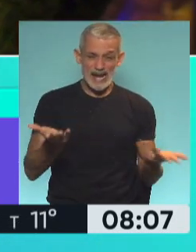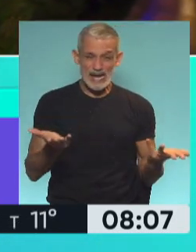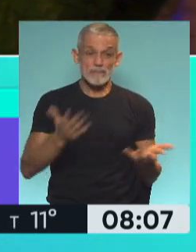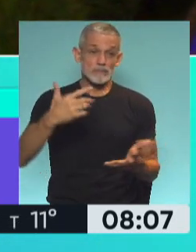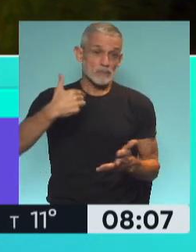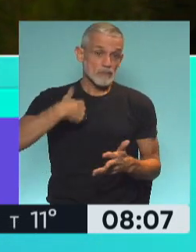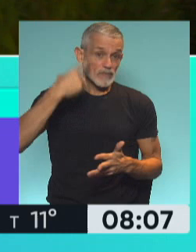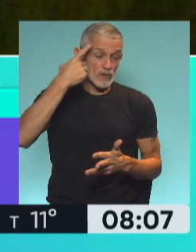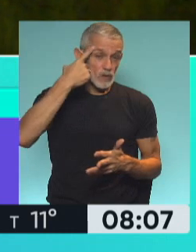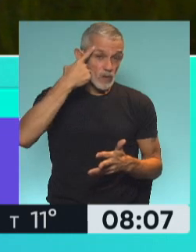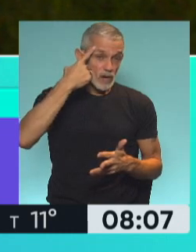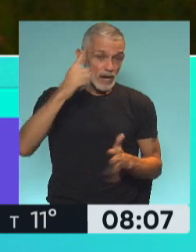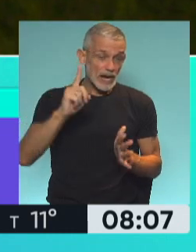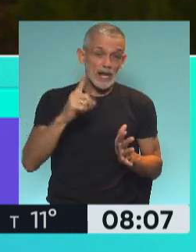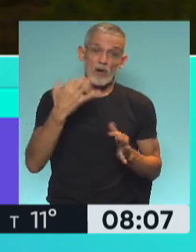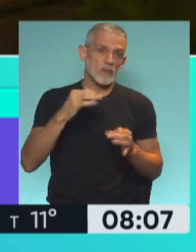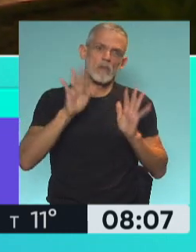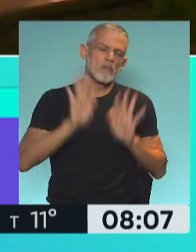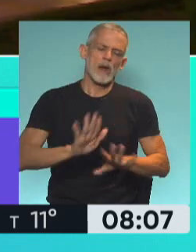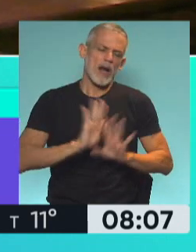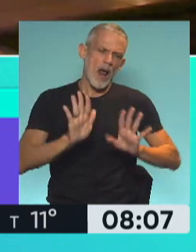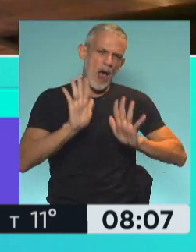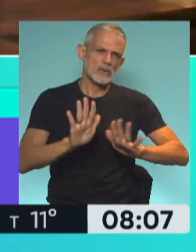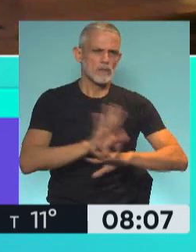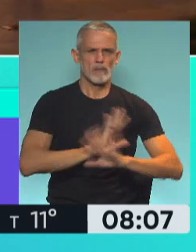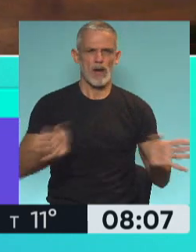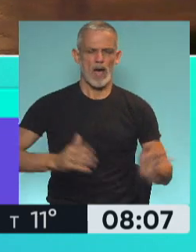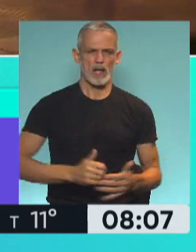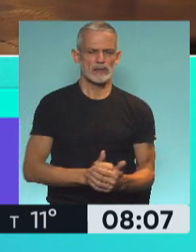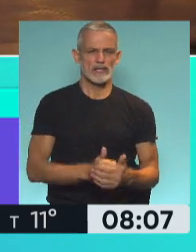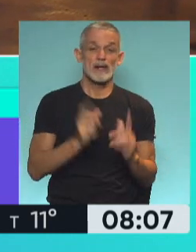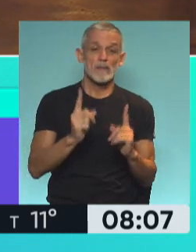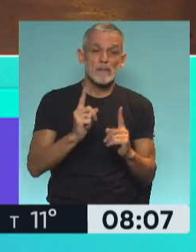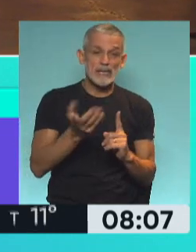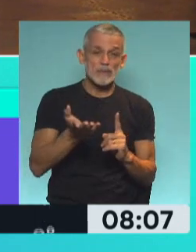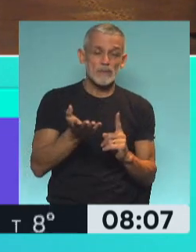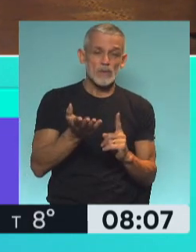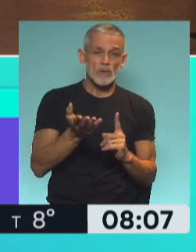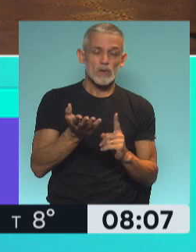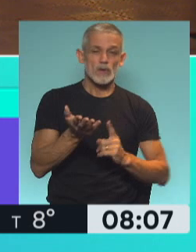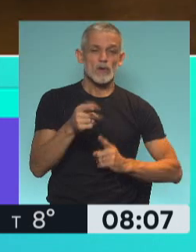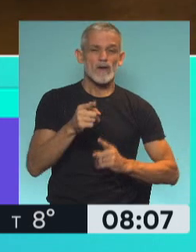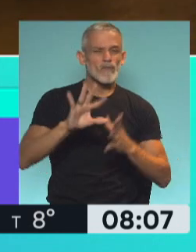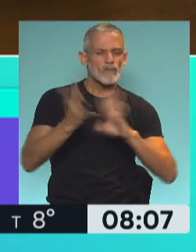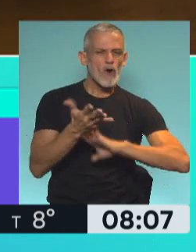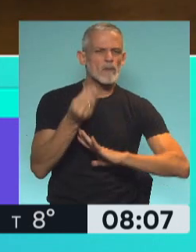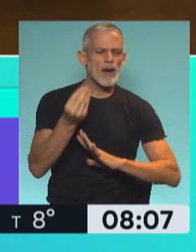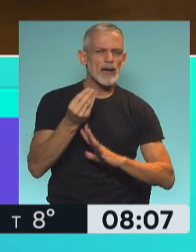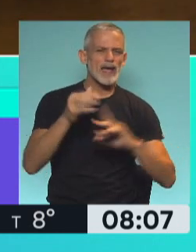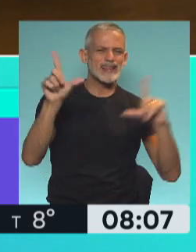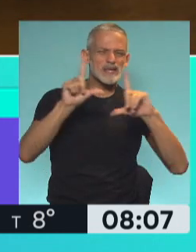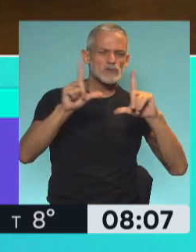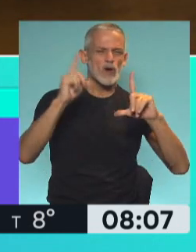mí me parece que tenemos que parar con estas cosas. Lo mismo que la forma en que medios